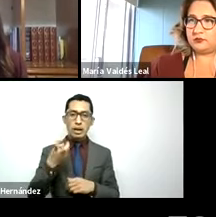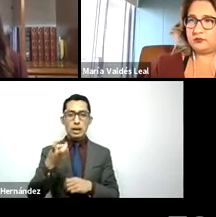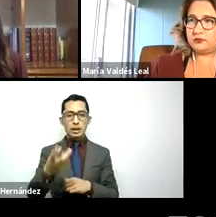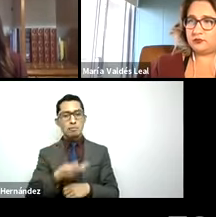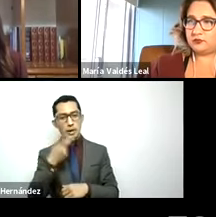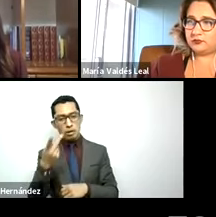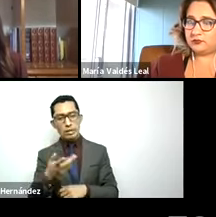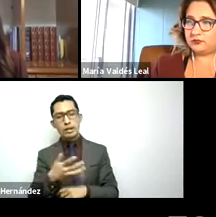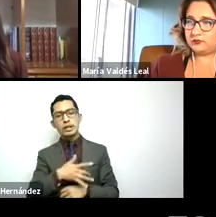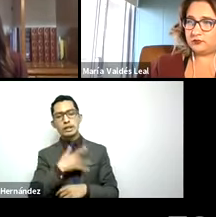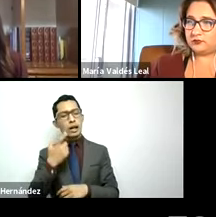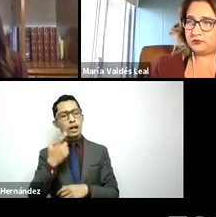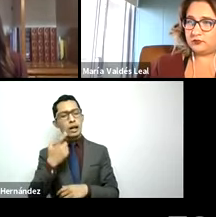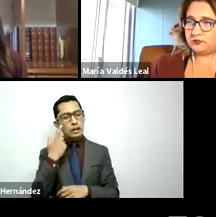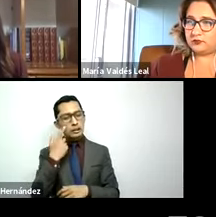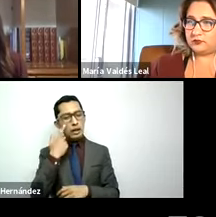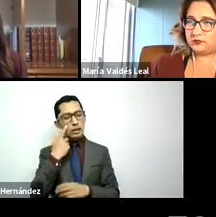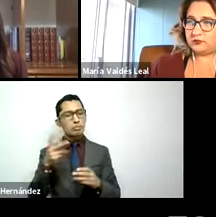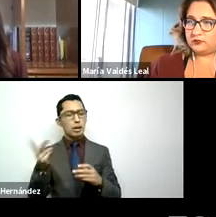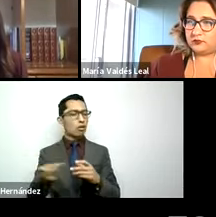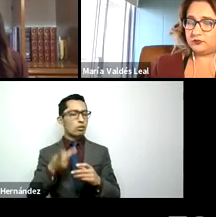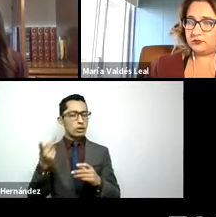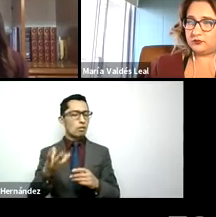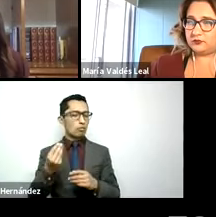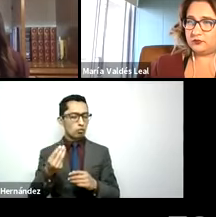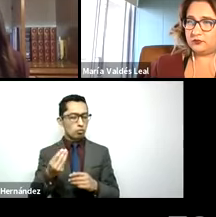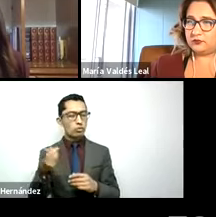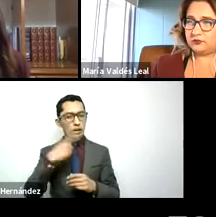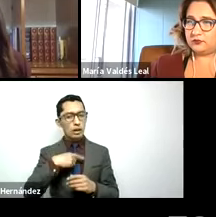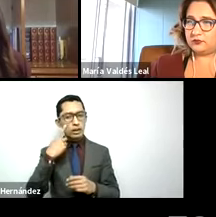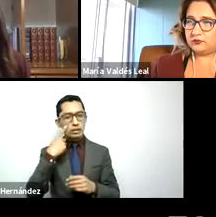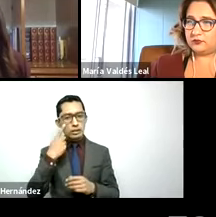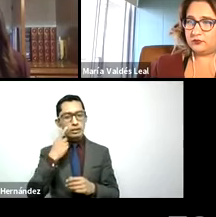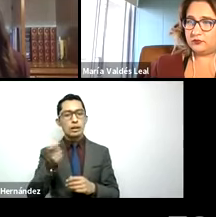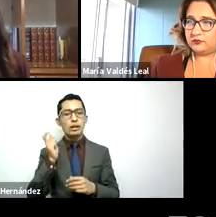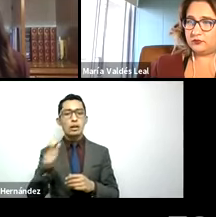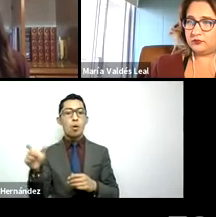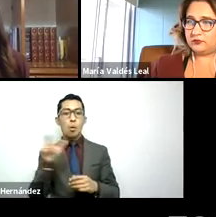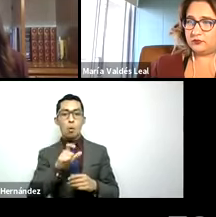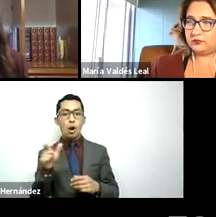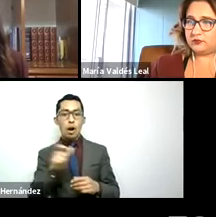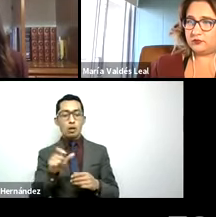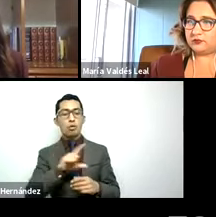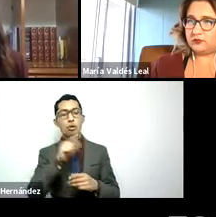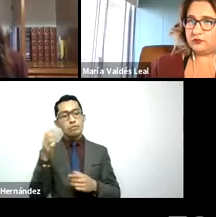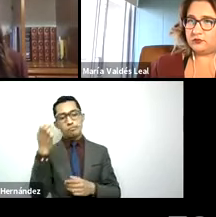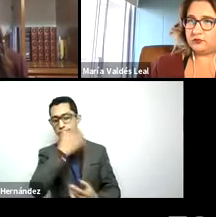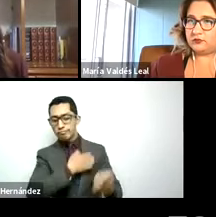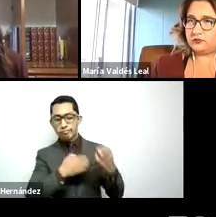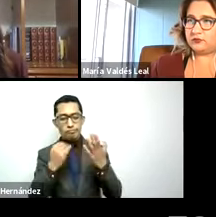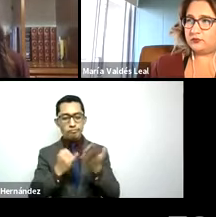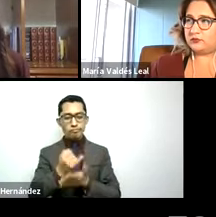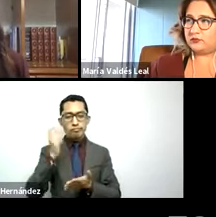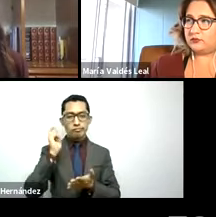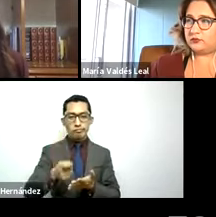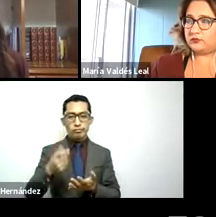pregunta recurrente o en muchos casos, si el juzgar con perspectiva de género pudiera llegar a contraponerse con